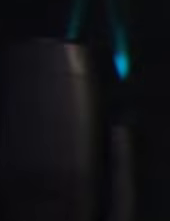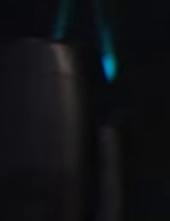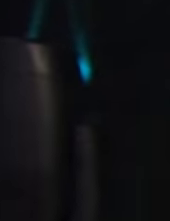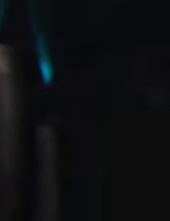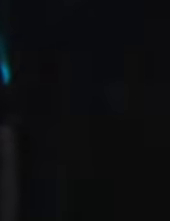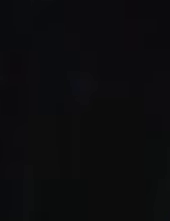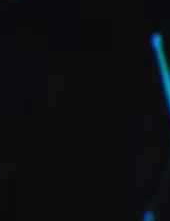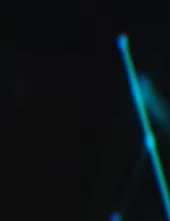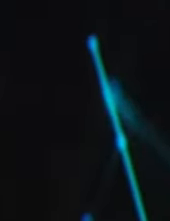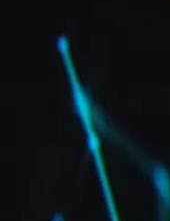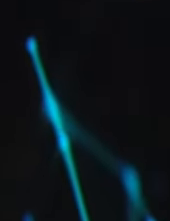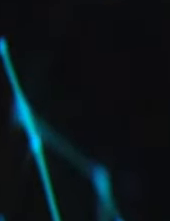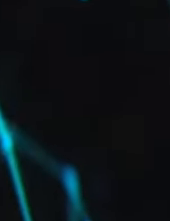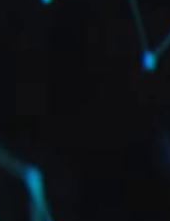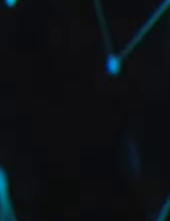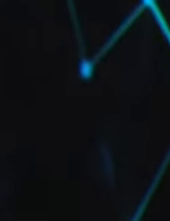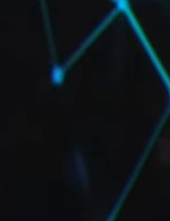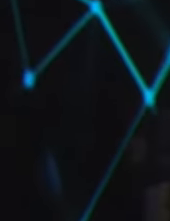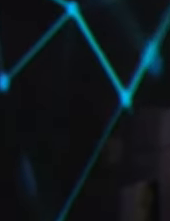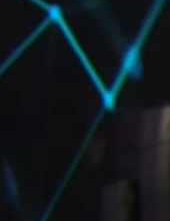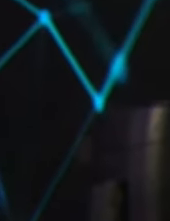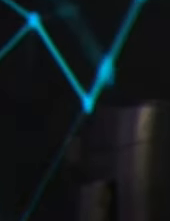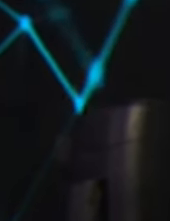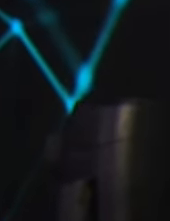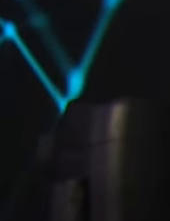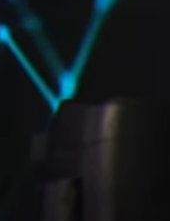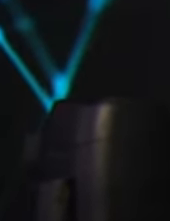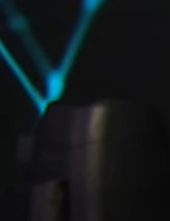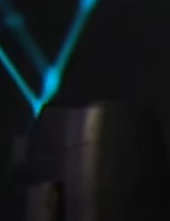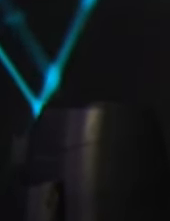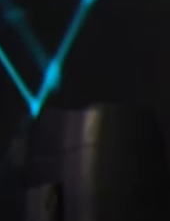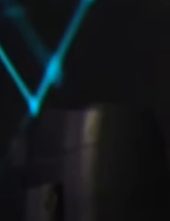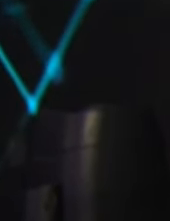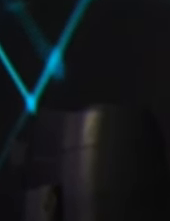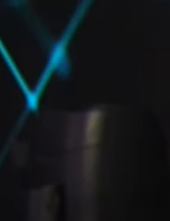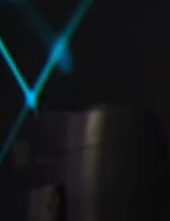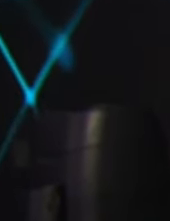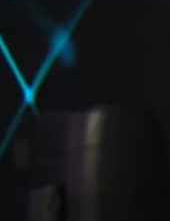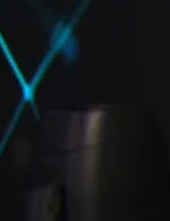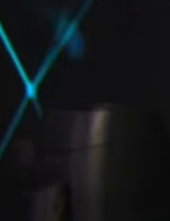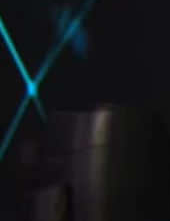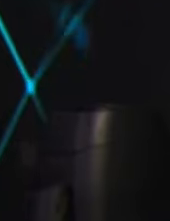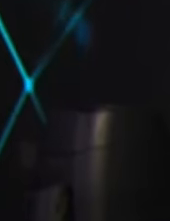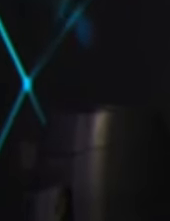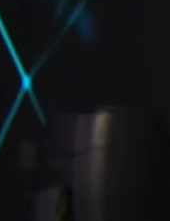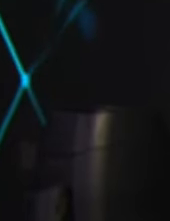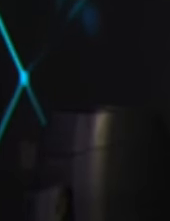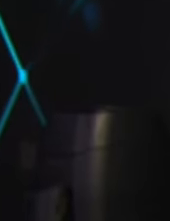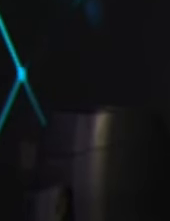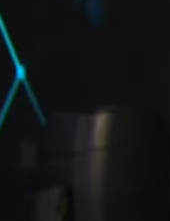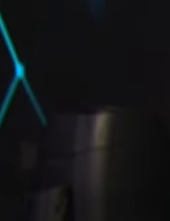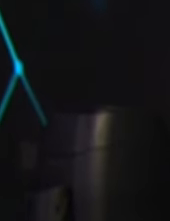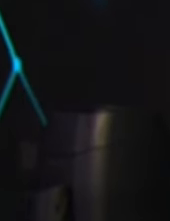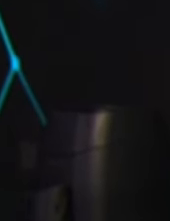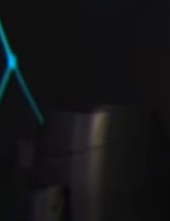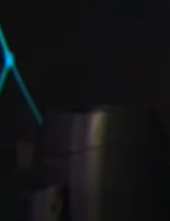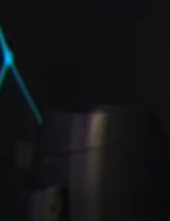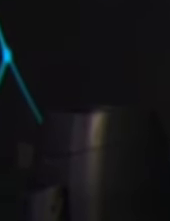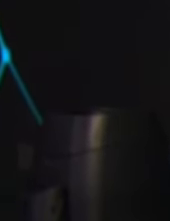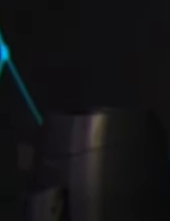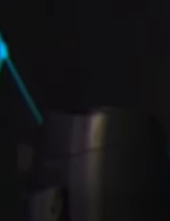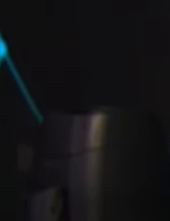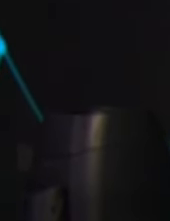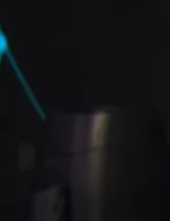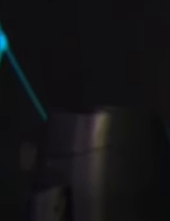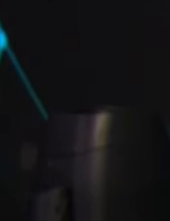eh pongan mucha atención porque hoy vamos a comenzar y vamos a abrir los fuegos con el tema principal no de este congreso